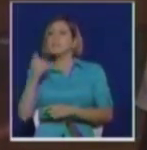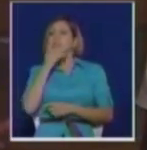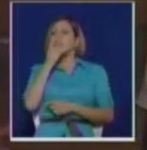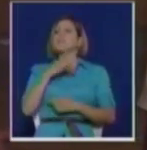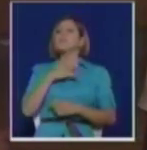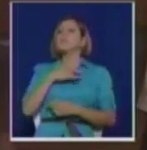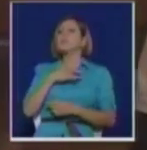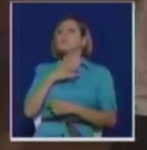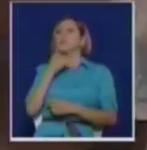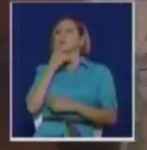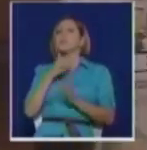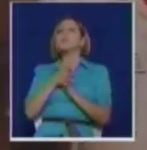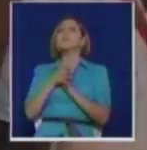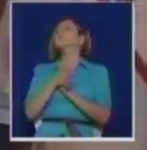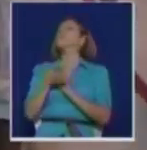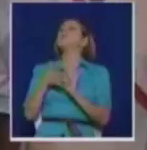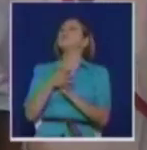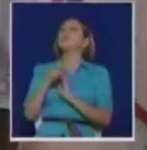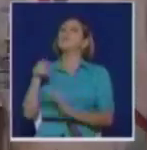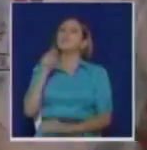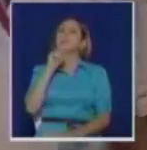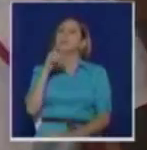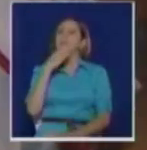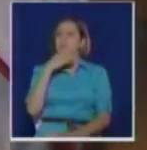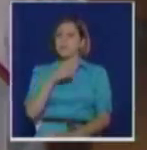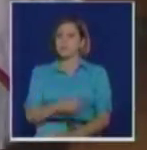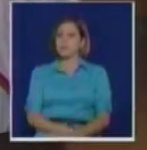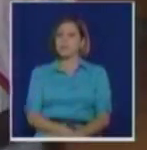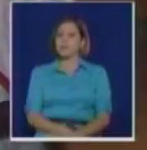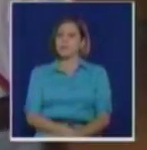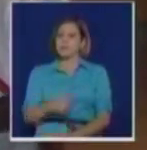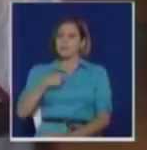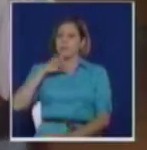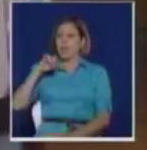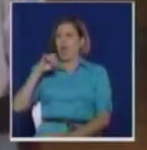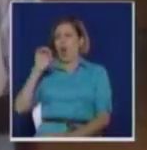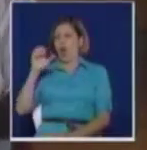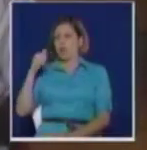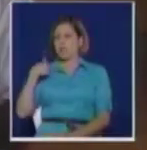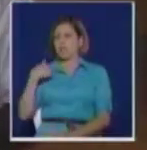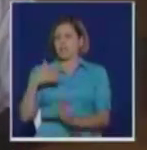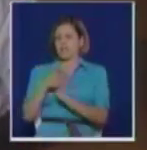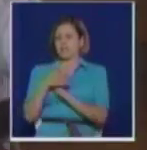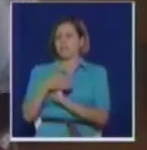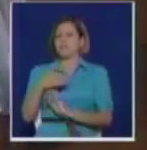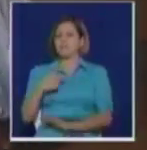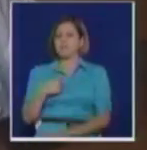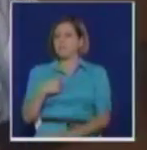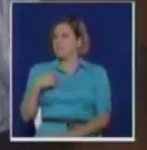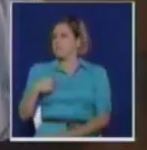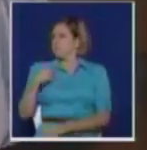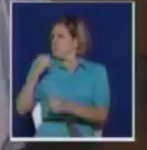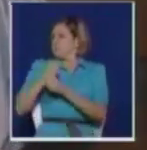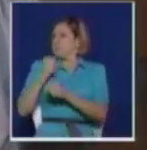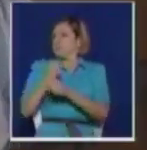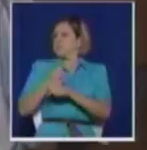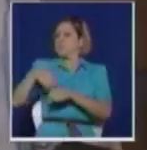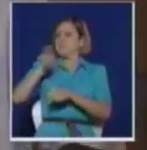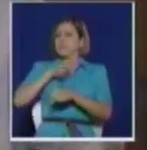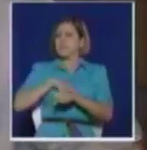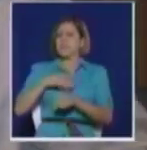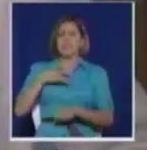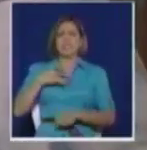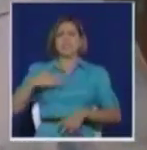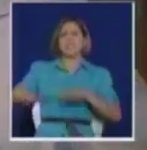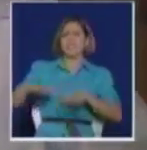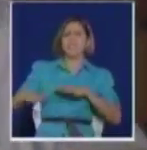cómo fue la experiencia. Buenas noches, ¿cómo es su nombre? Muy buenas noches, mi nombre es José Jair Ararat Collazos. Estaba en mi sitio de trabajo cuando de repente